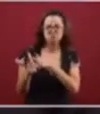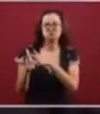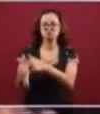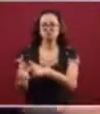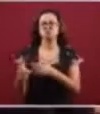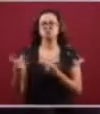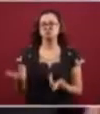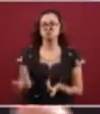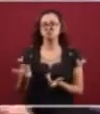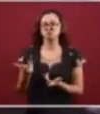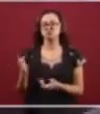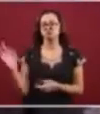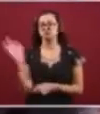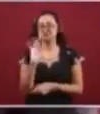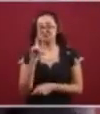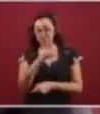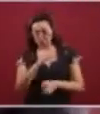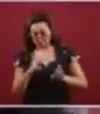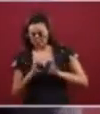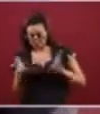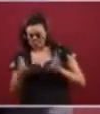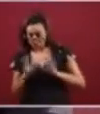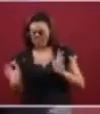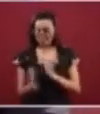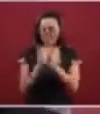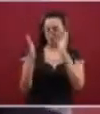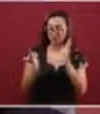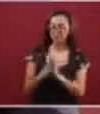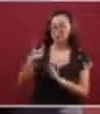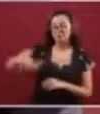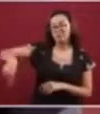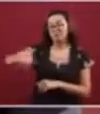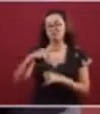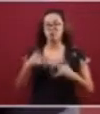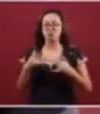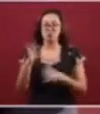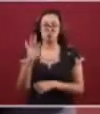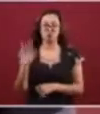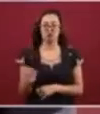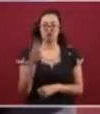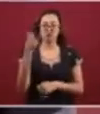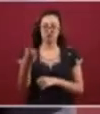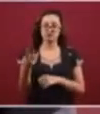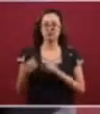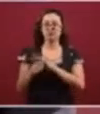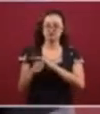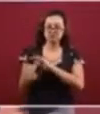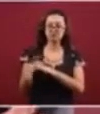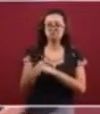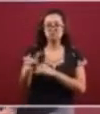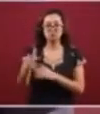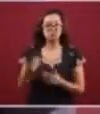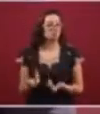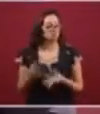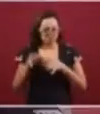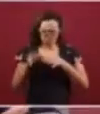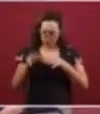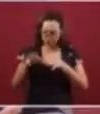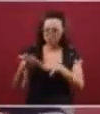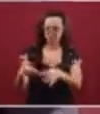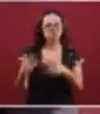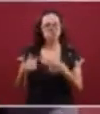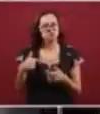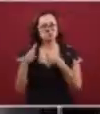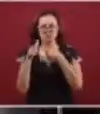la participación, presunta participación del ejército mexicano en la desaparición de los 43 estudiantes de Ayotzinapa. Es una línea